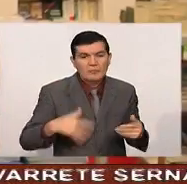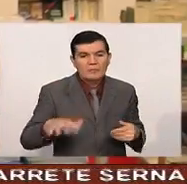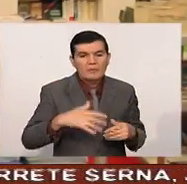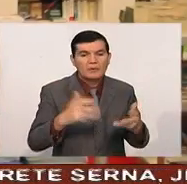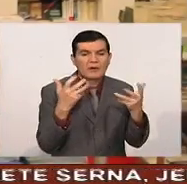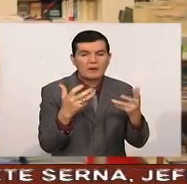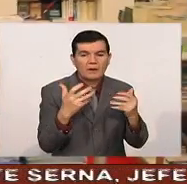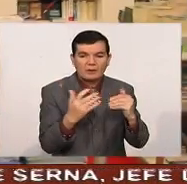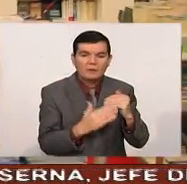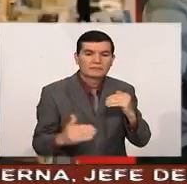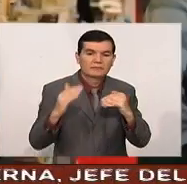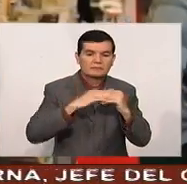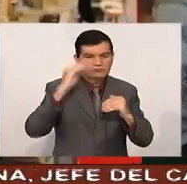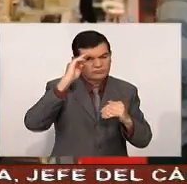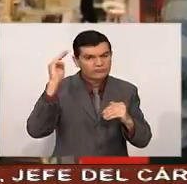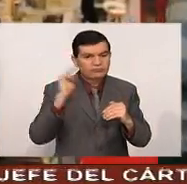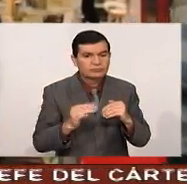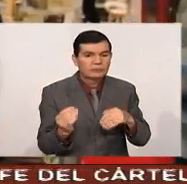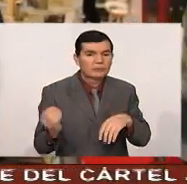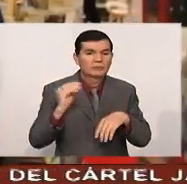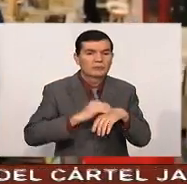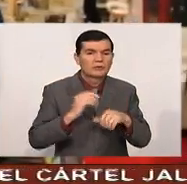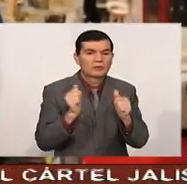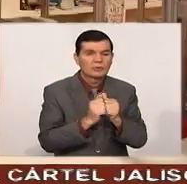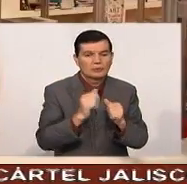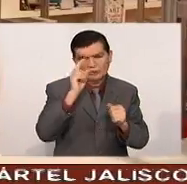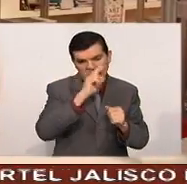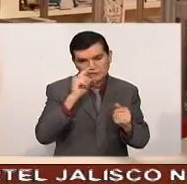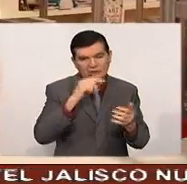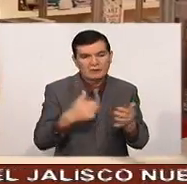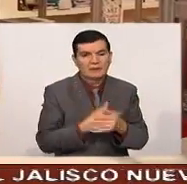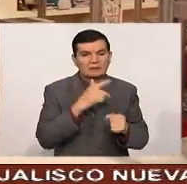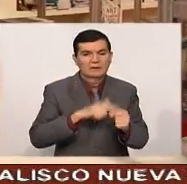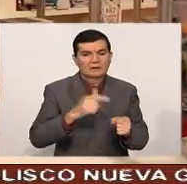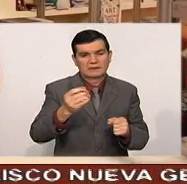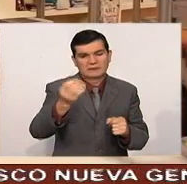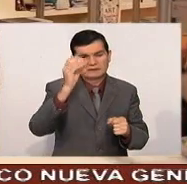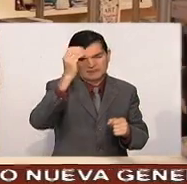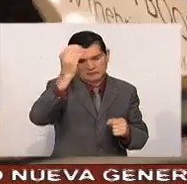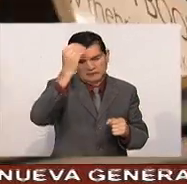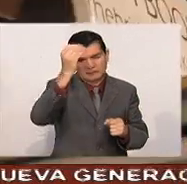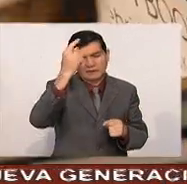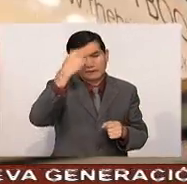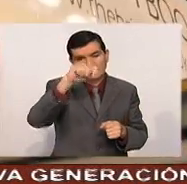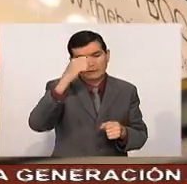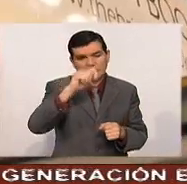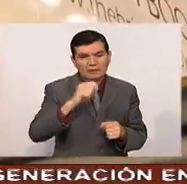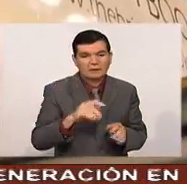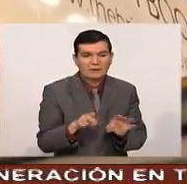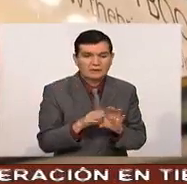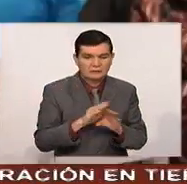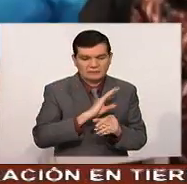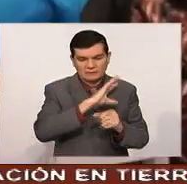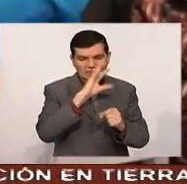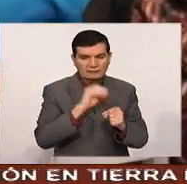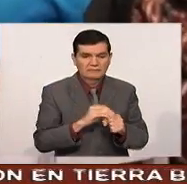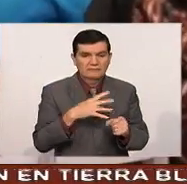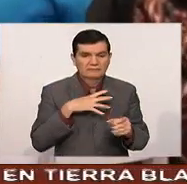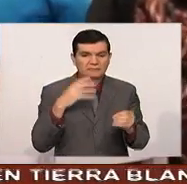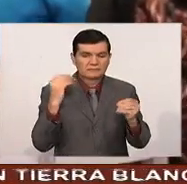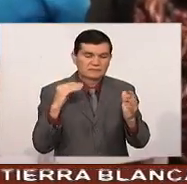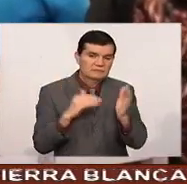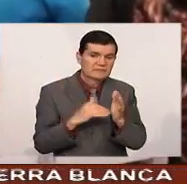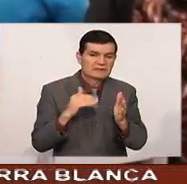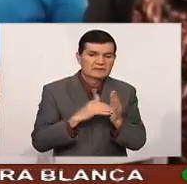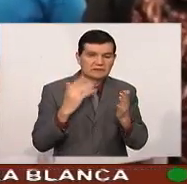un posgrado con o a través del Consejo Nacional de Ciencia y Tecnología. Tenemos un universo de miles de estudiantes